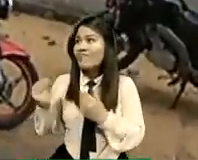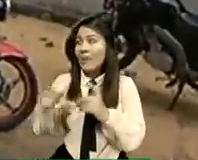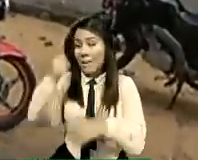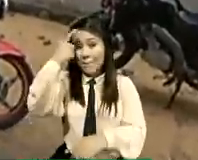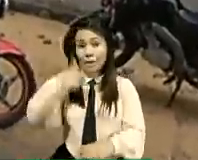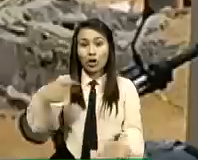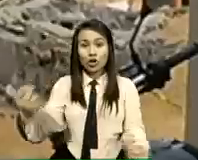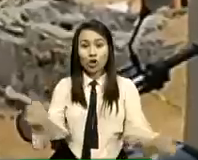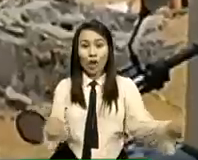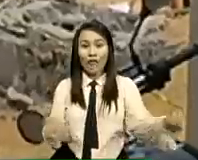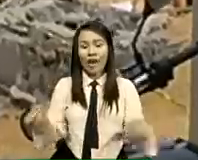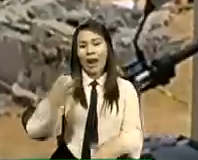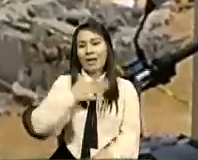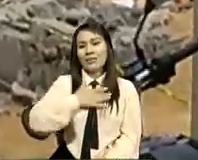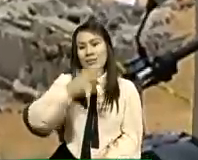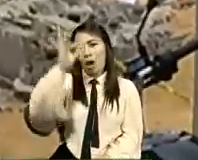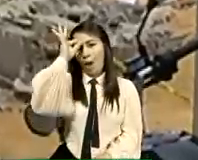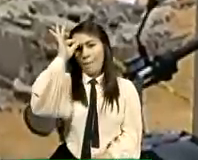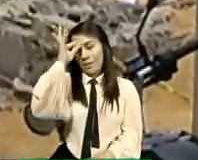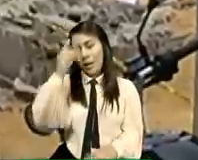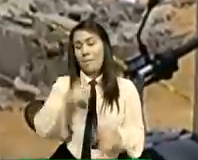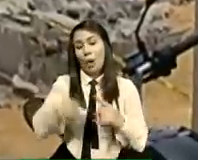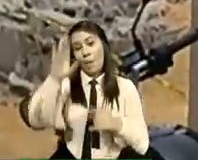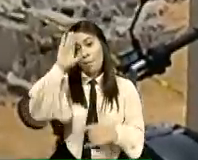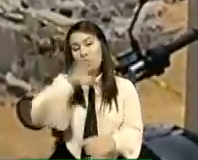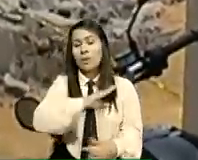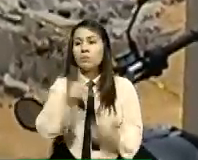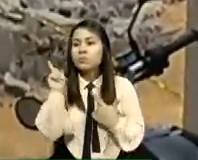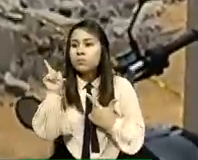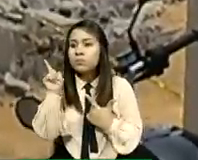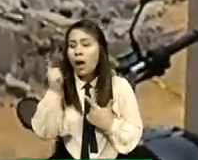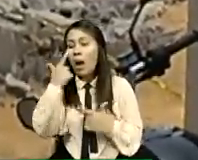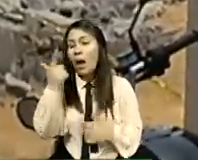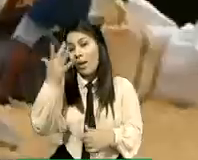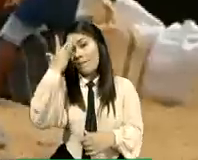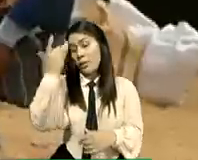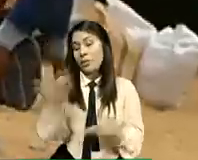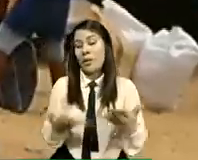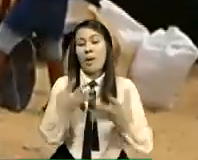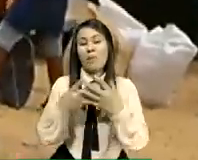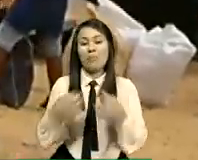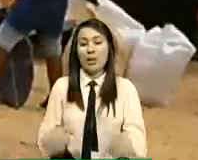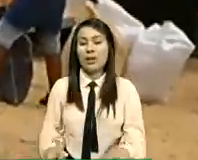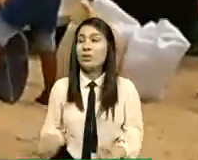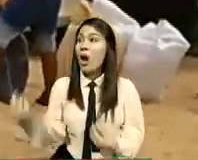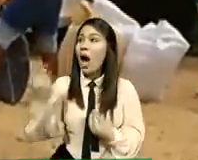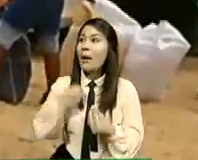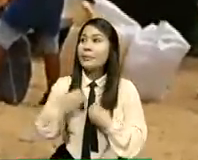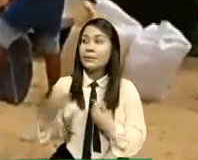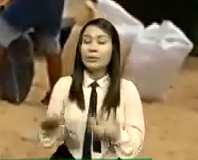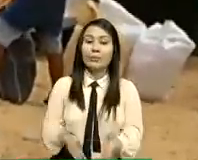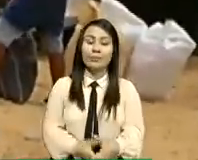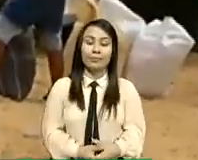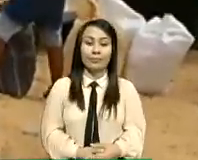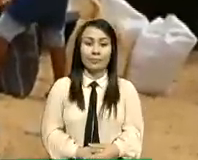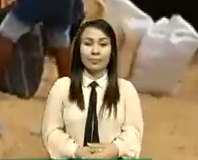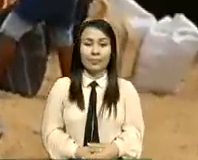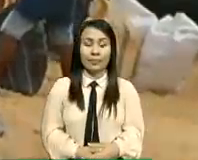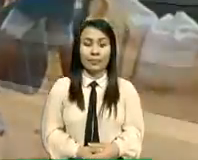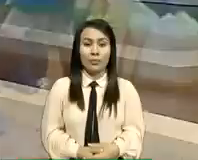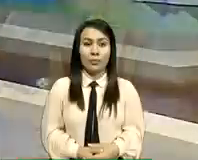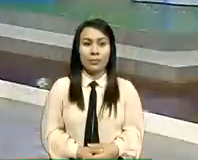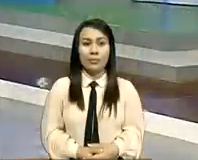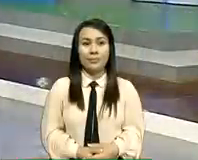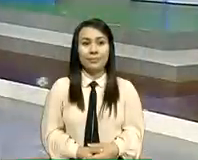y con custodia, mientras que aquí trataban de recoger la soya en sacos, informó Charlie Pisa.